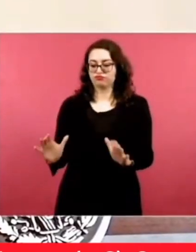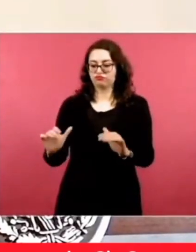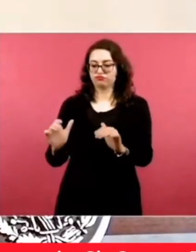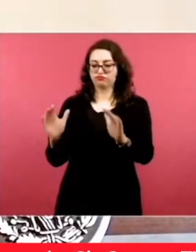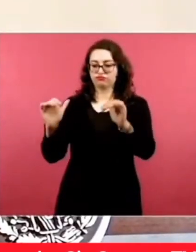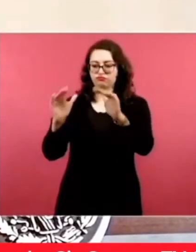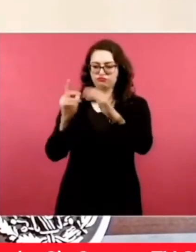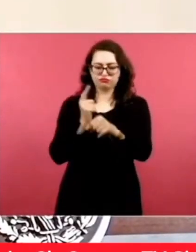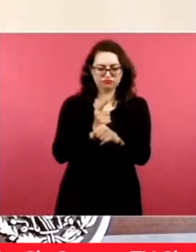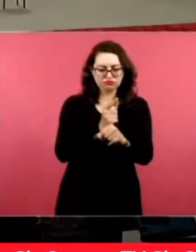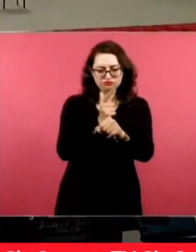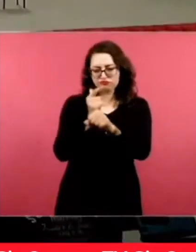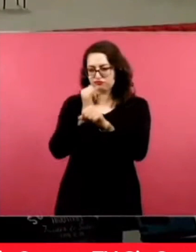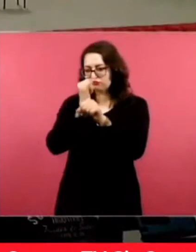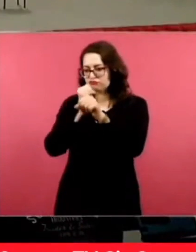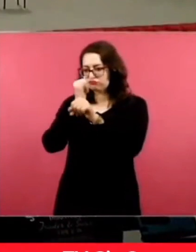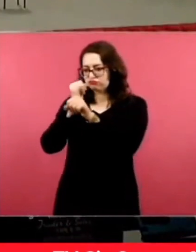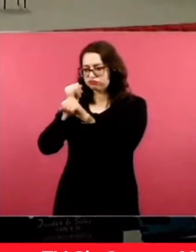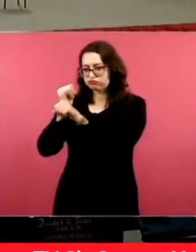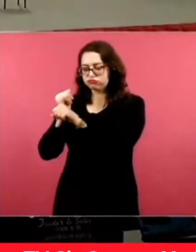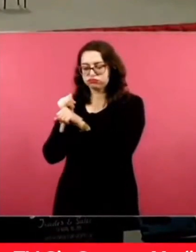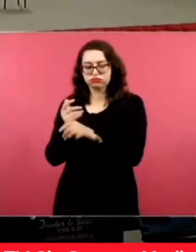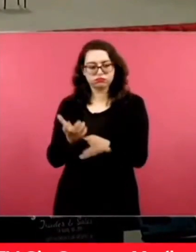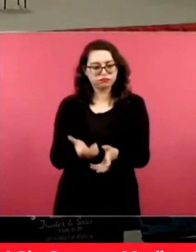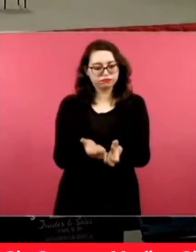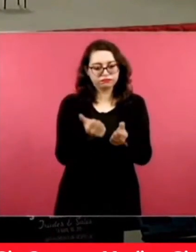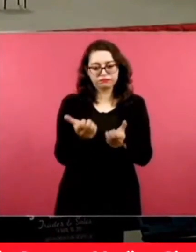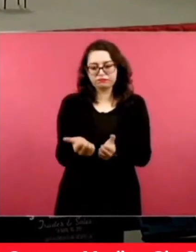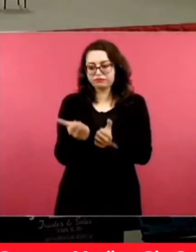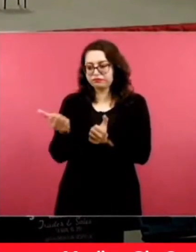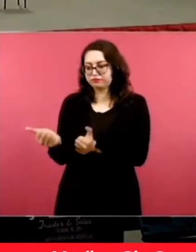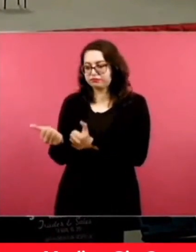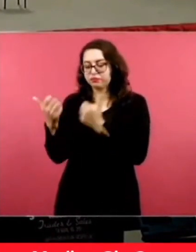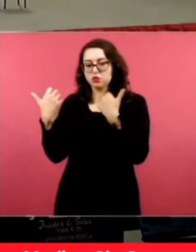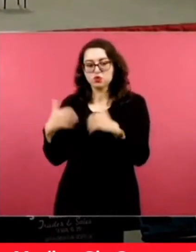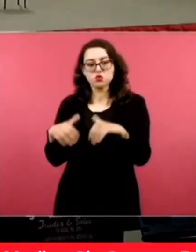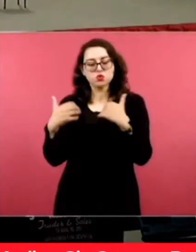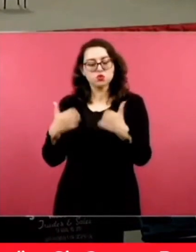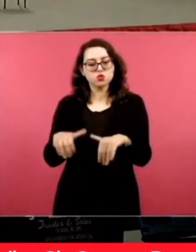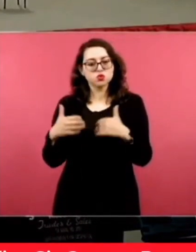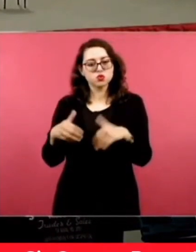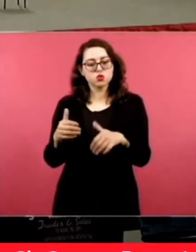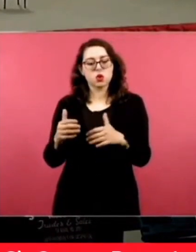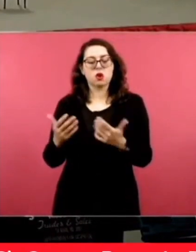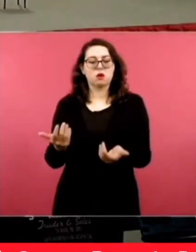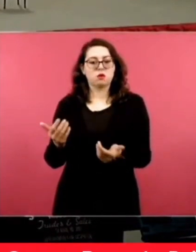tareas de esta gran investigación arqueológica, antropológica,